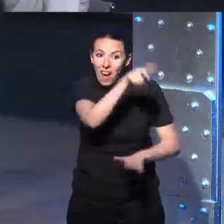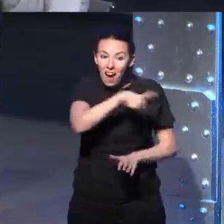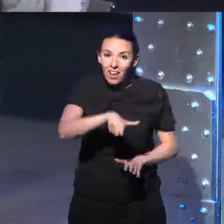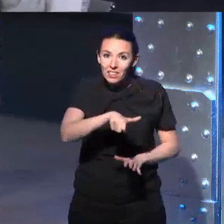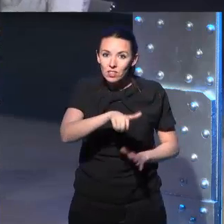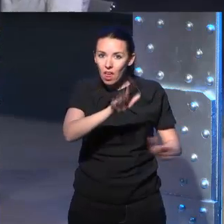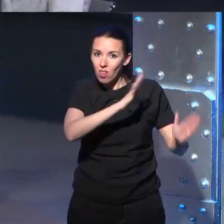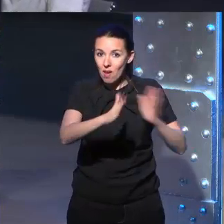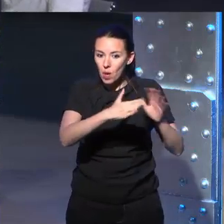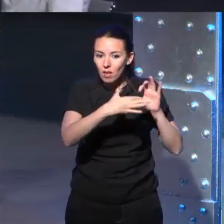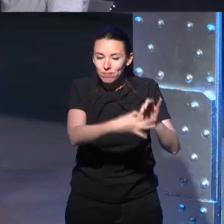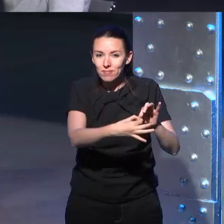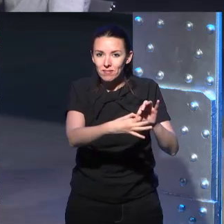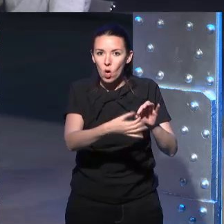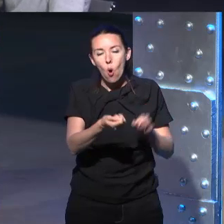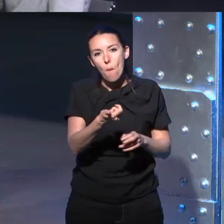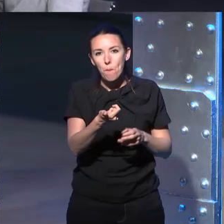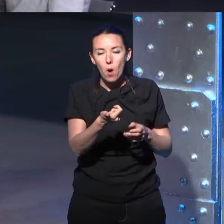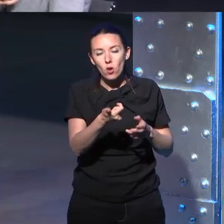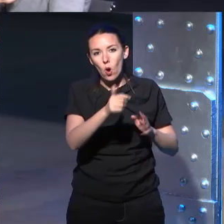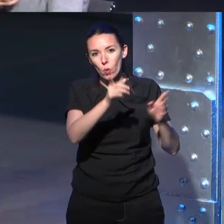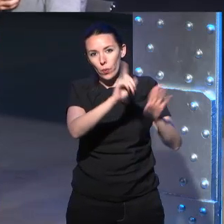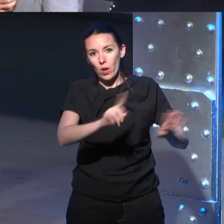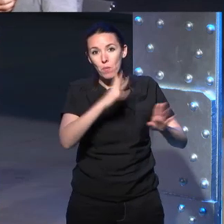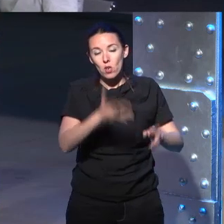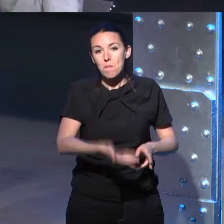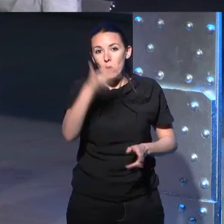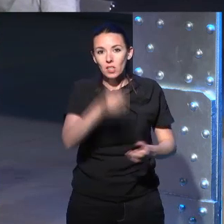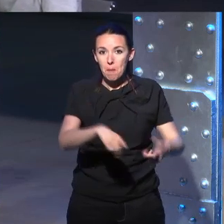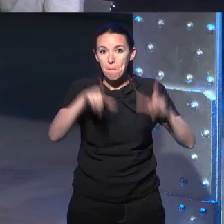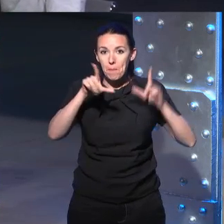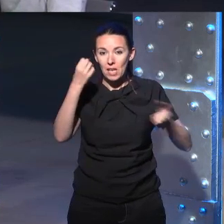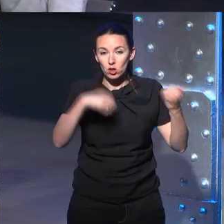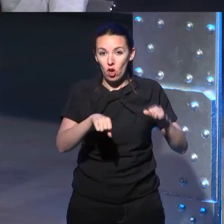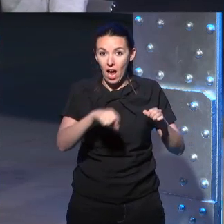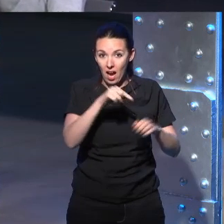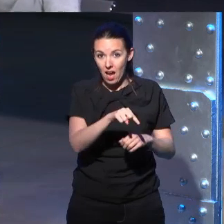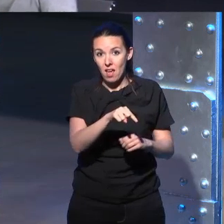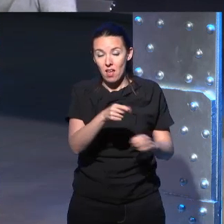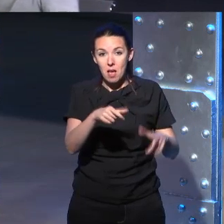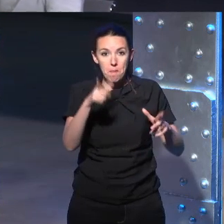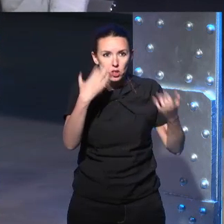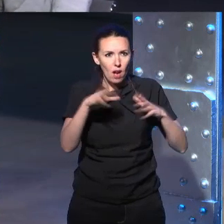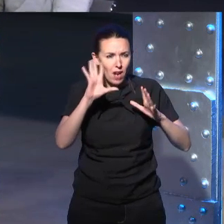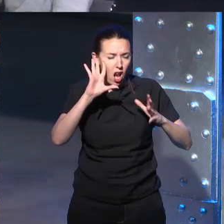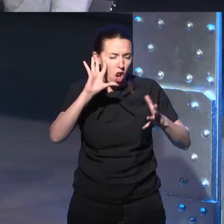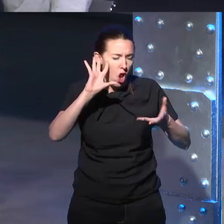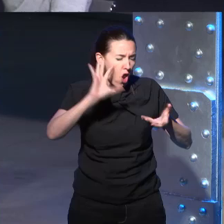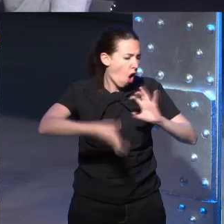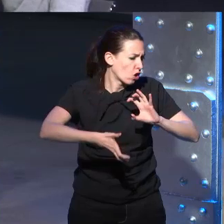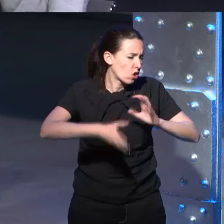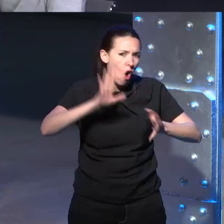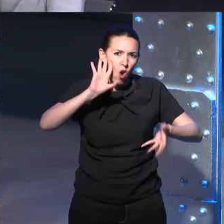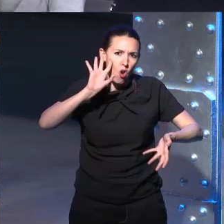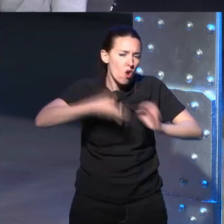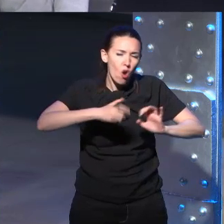gente es verdad que es un poco telón de fondo, porque lo importante es el personaje, ese personaje que acaba loco, absolutamente, en